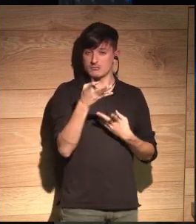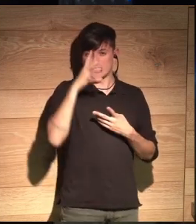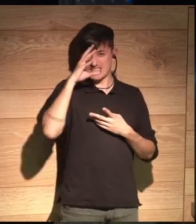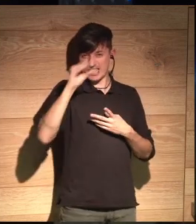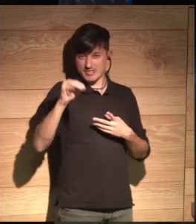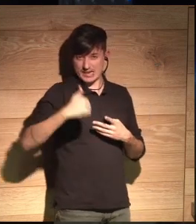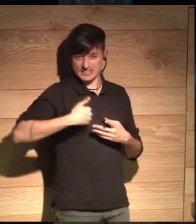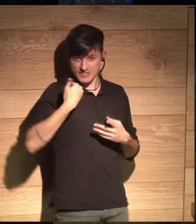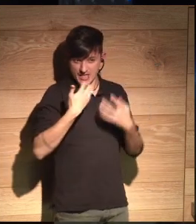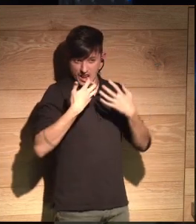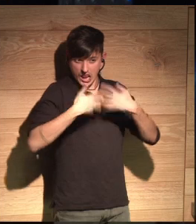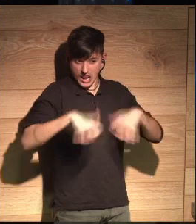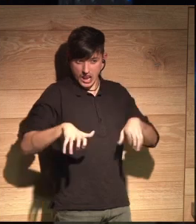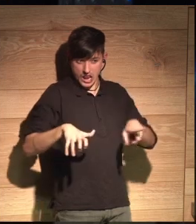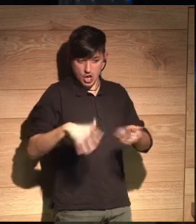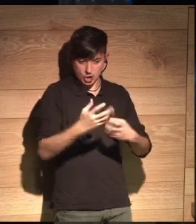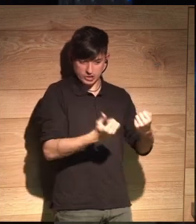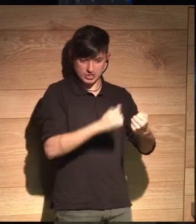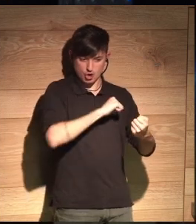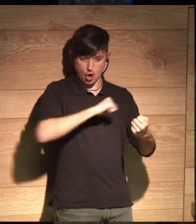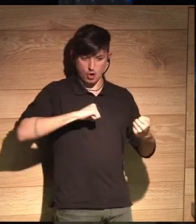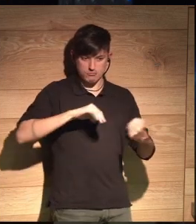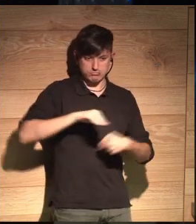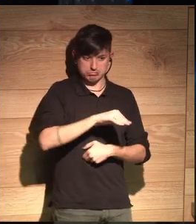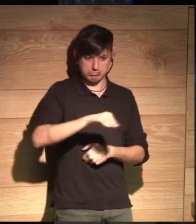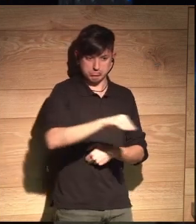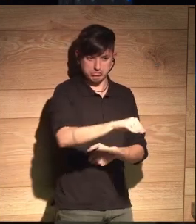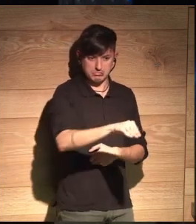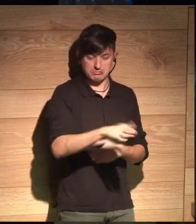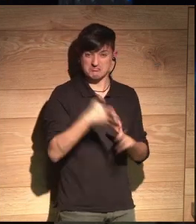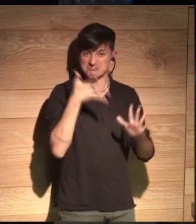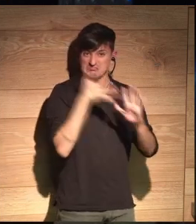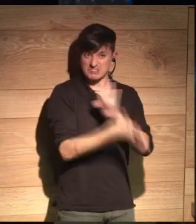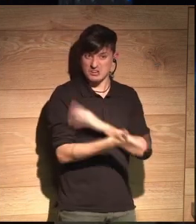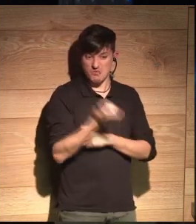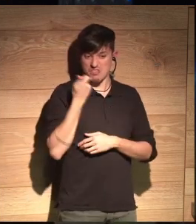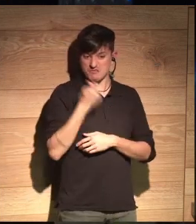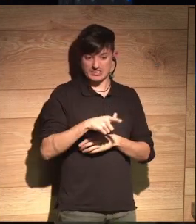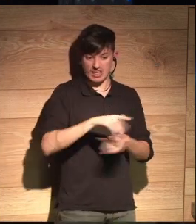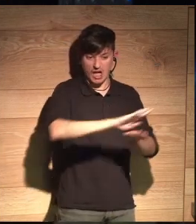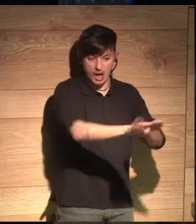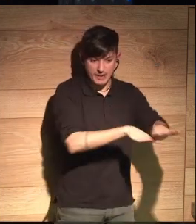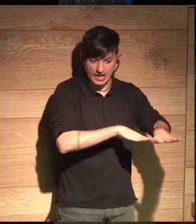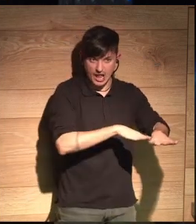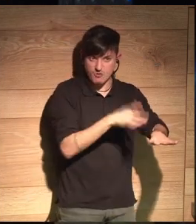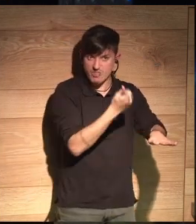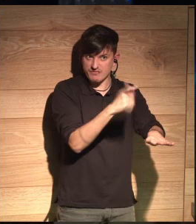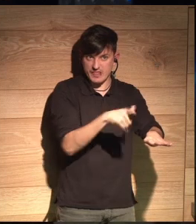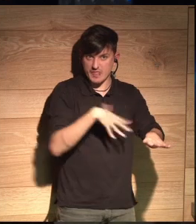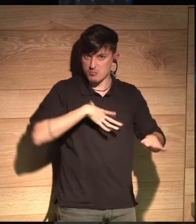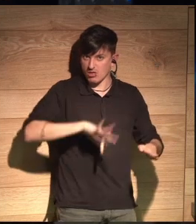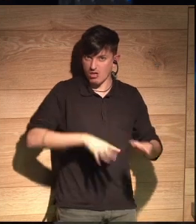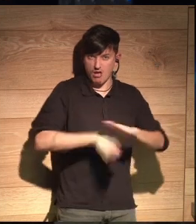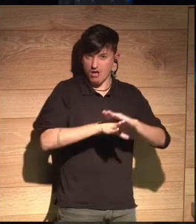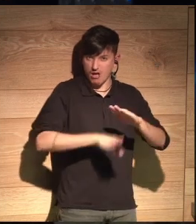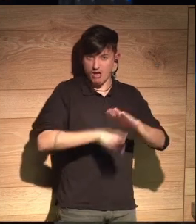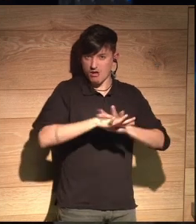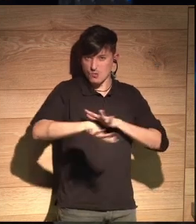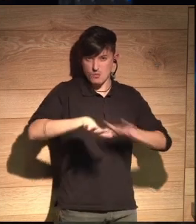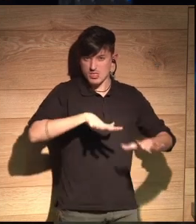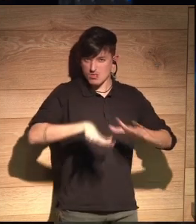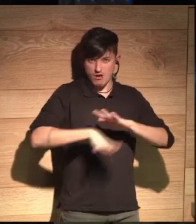coche conduce por sí mismo entonces el coche con los de por sí mismo esto significa que no tiene que aparcarse esto significa que puede estar moviéndose